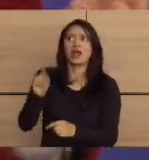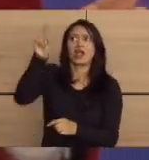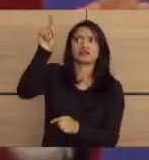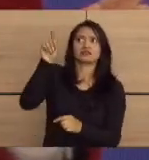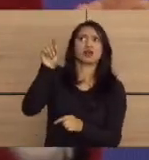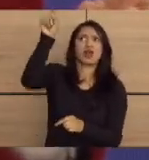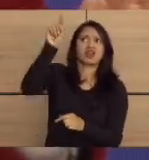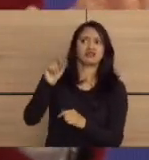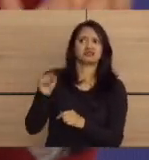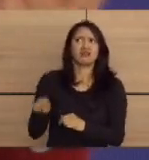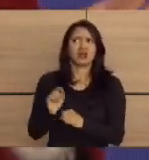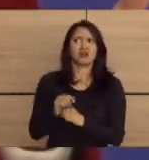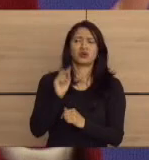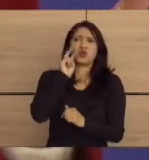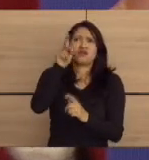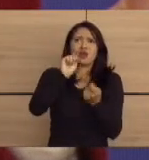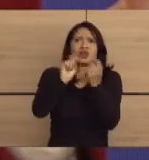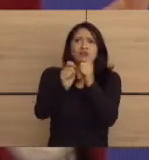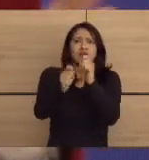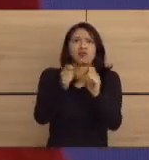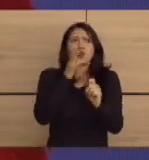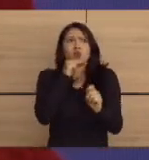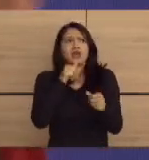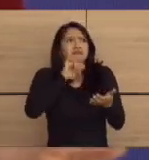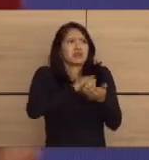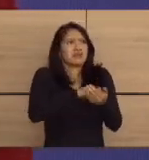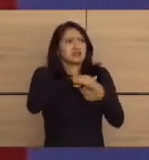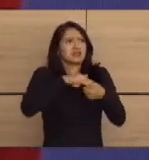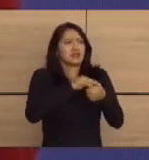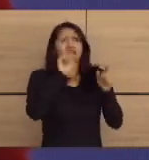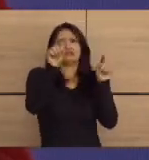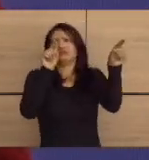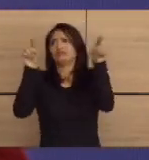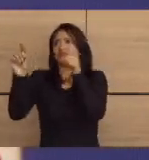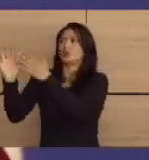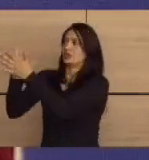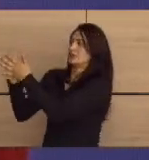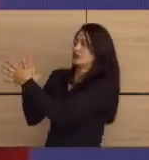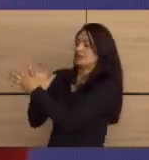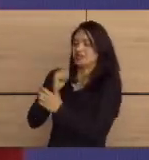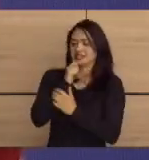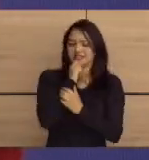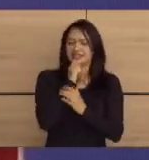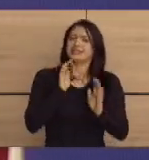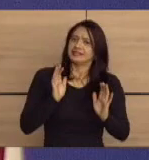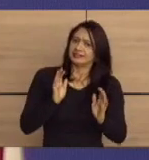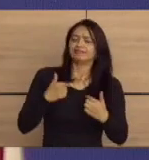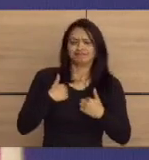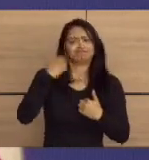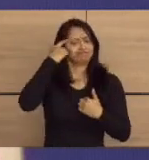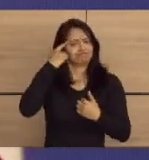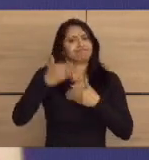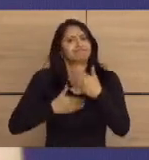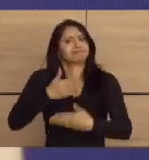distinguen y no ven cambios y no ven la agencia individual, fatales. Entonces, yo sí creo que el proceso